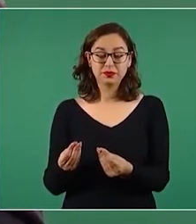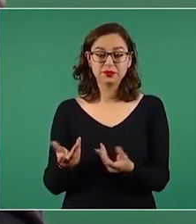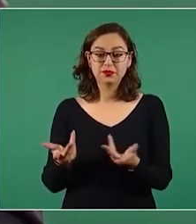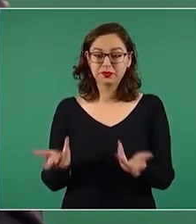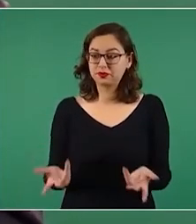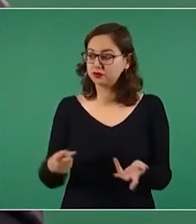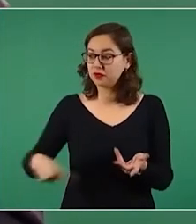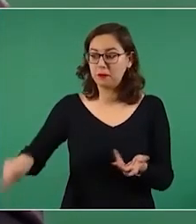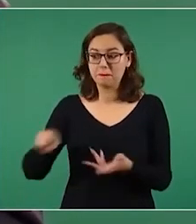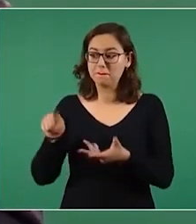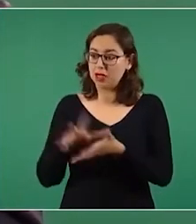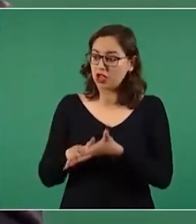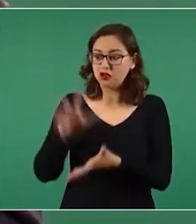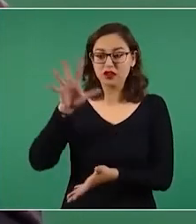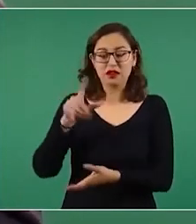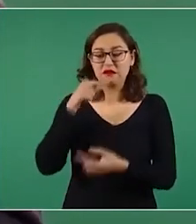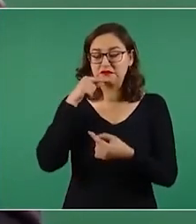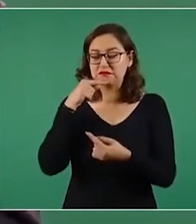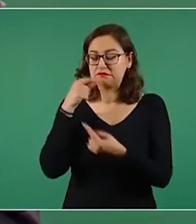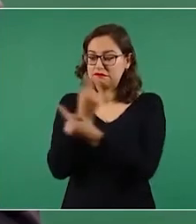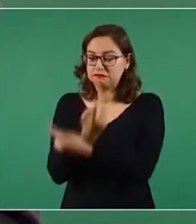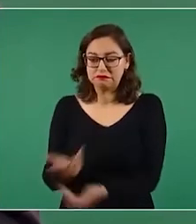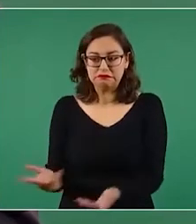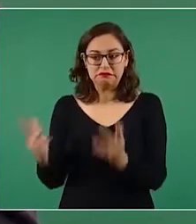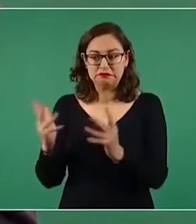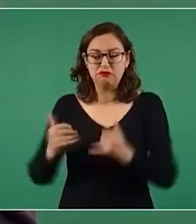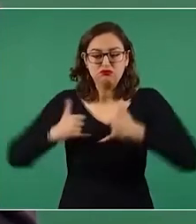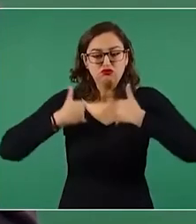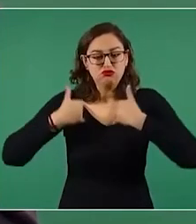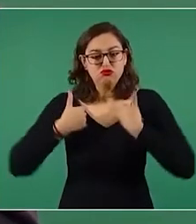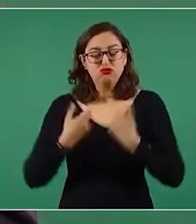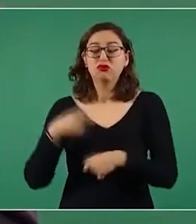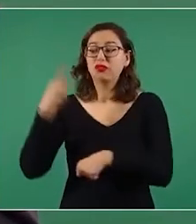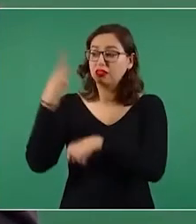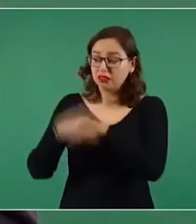La mayoría de los niños, de los adolescentes,